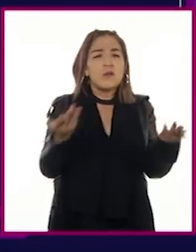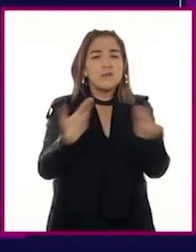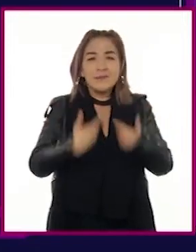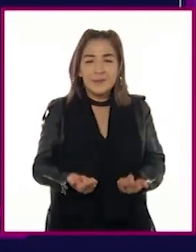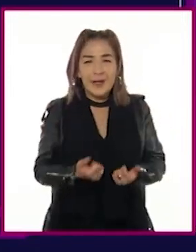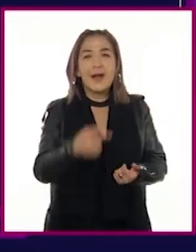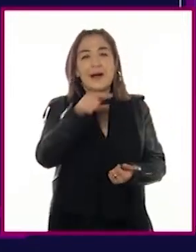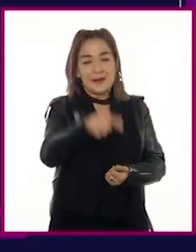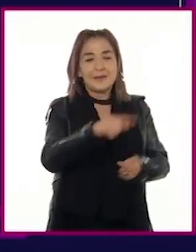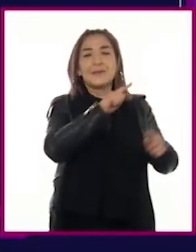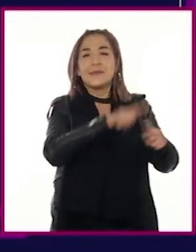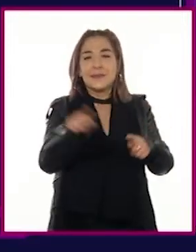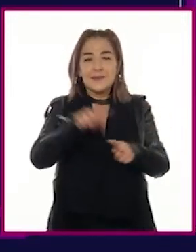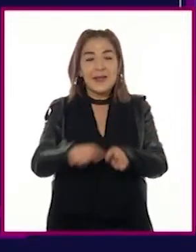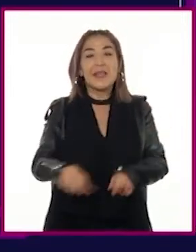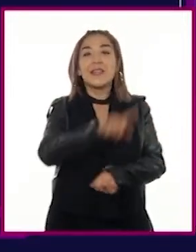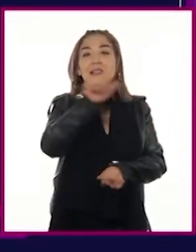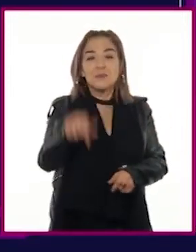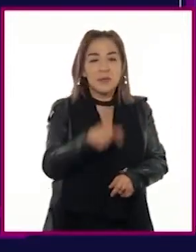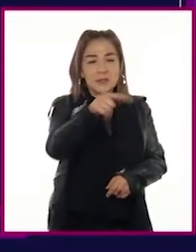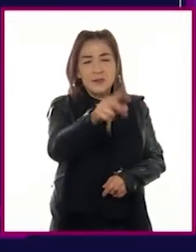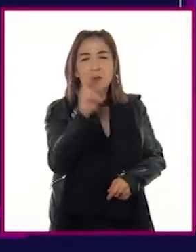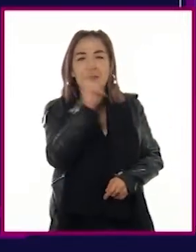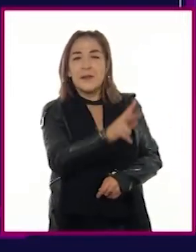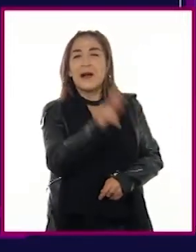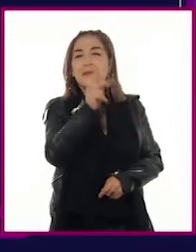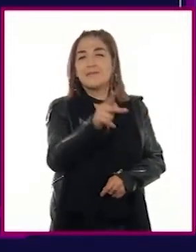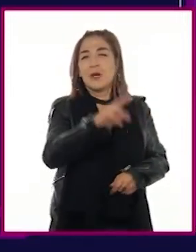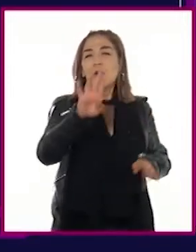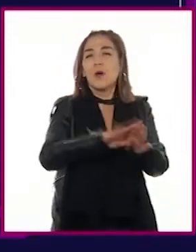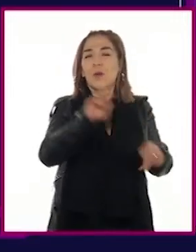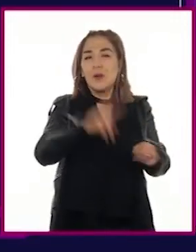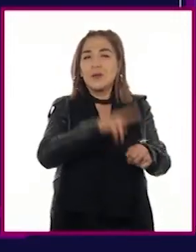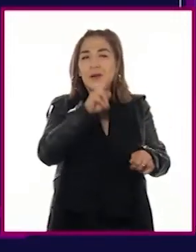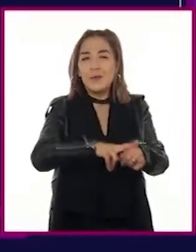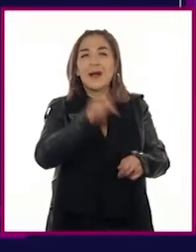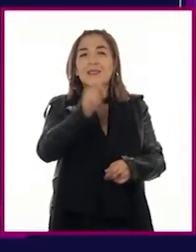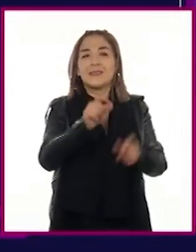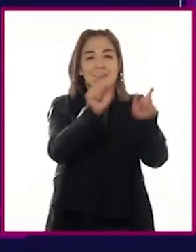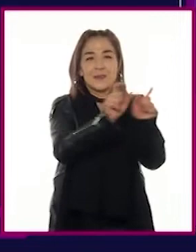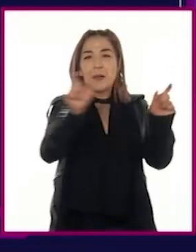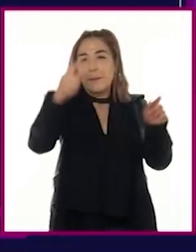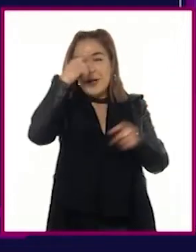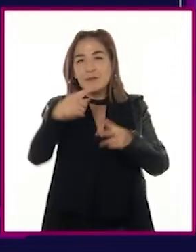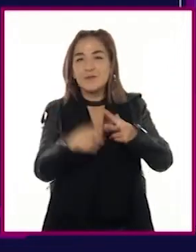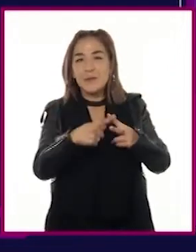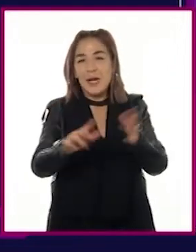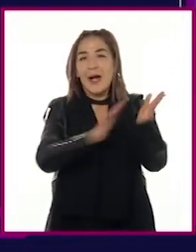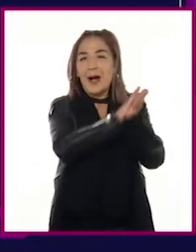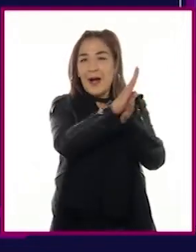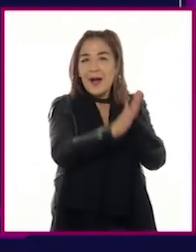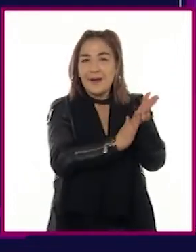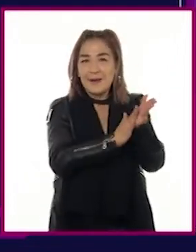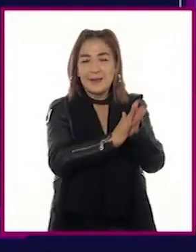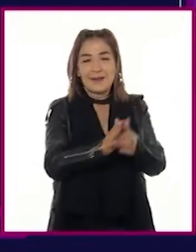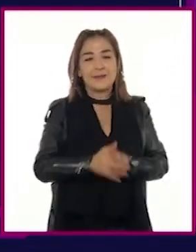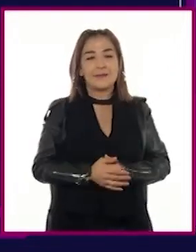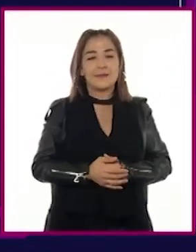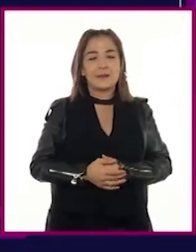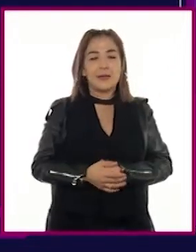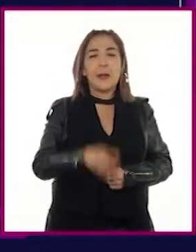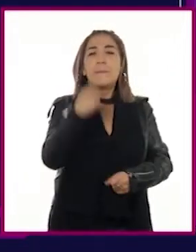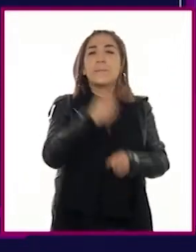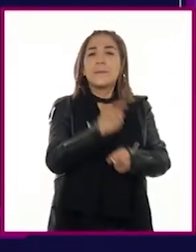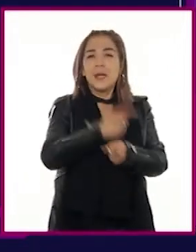como elementos que después parecen comunes en las fórmulas para calcular el área de las figuras básicas. En las